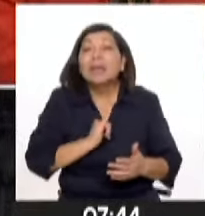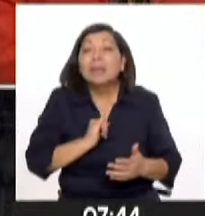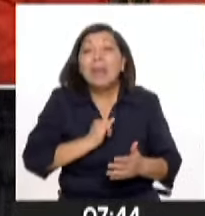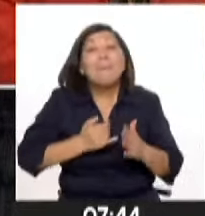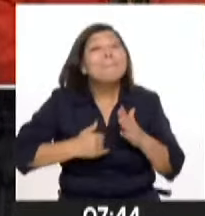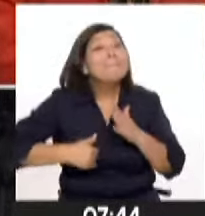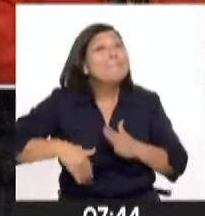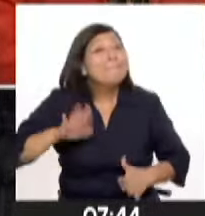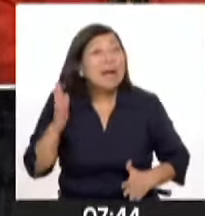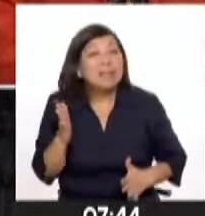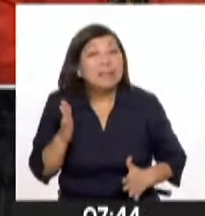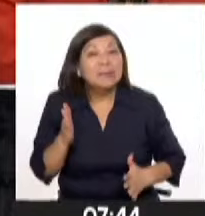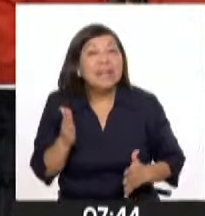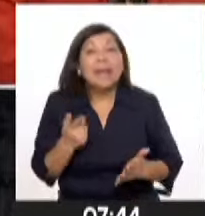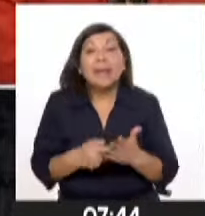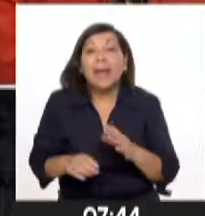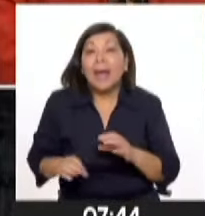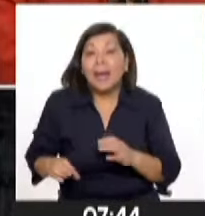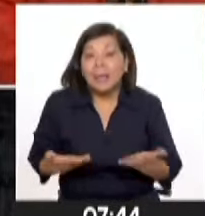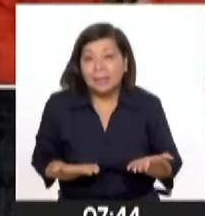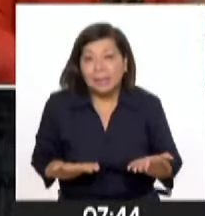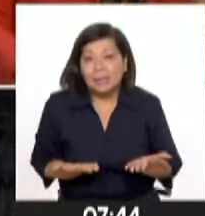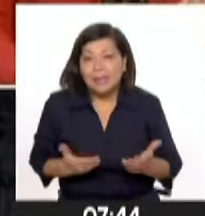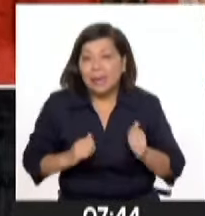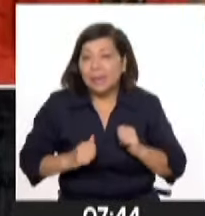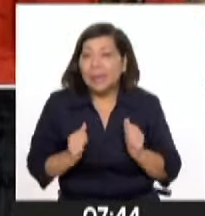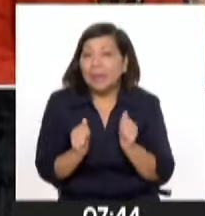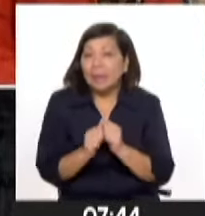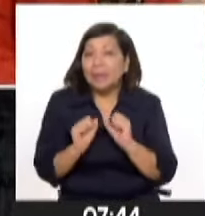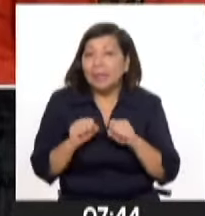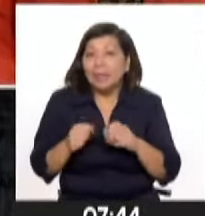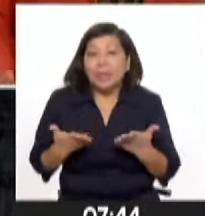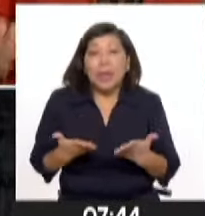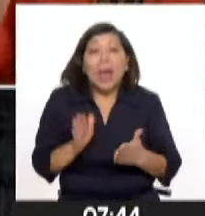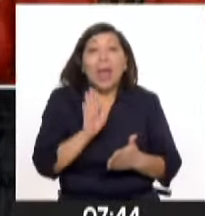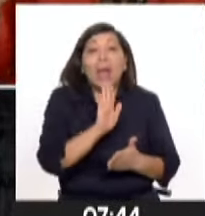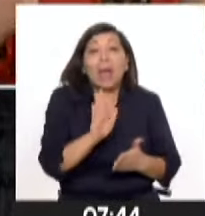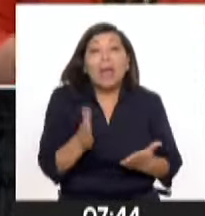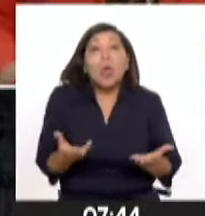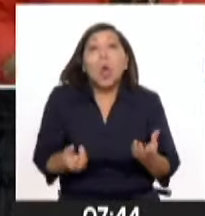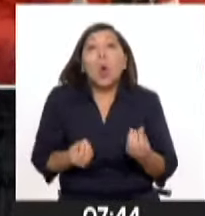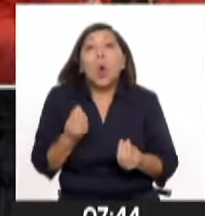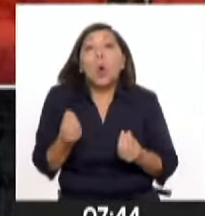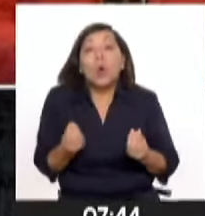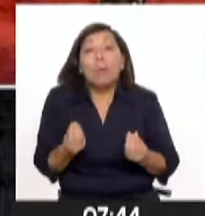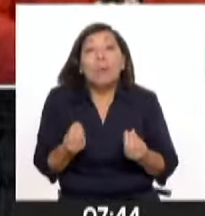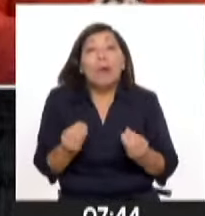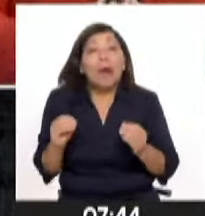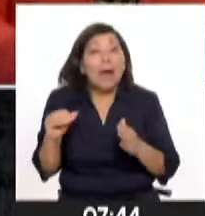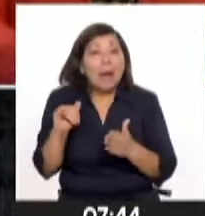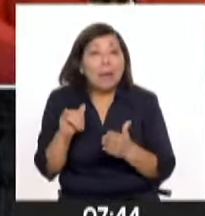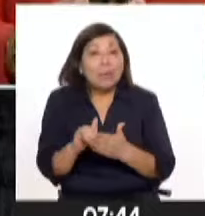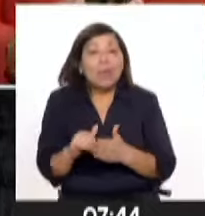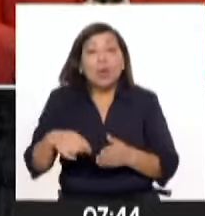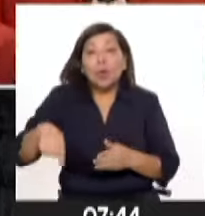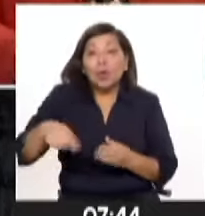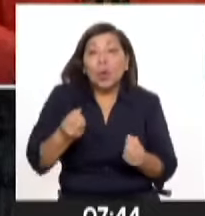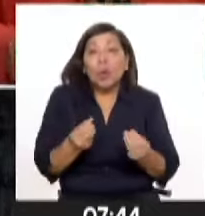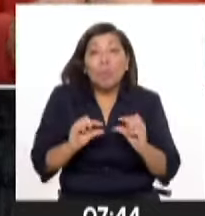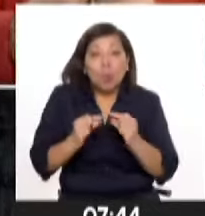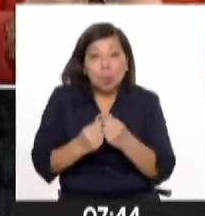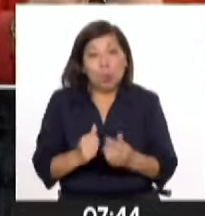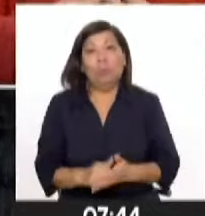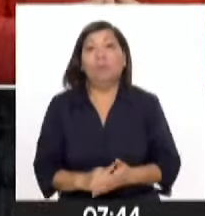cuáles van a ser realmente las acciones y las actividades que van a realizar ellos y cuáles las acciones que vamos a realizar nosotros como